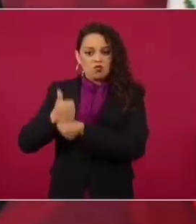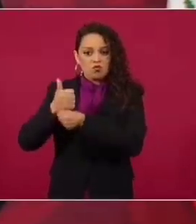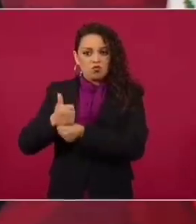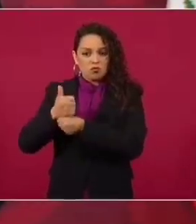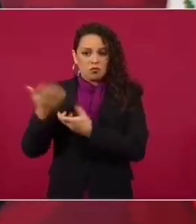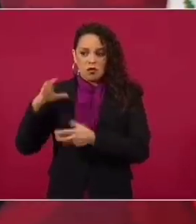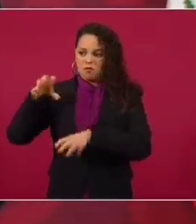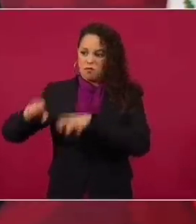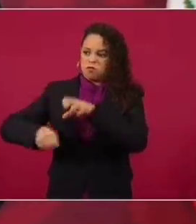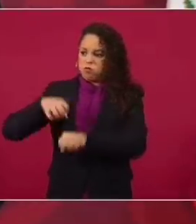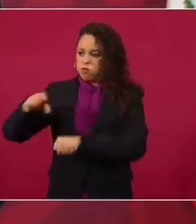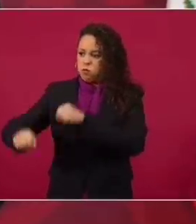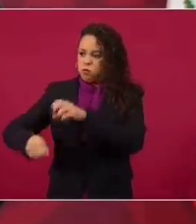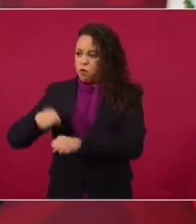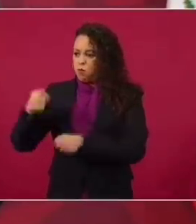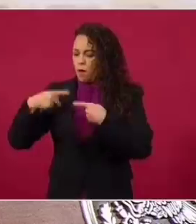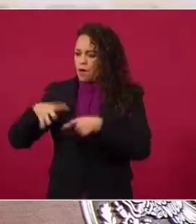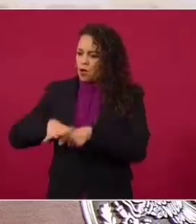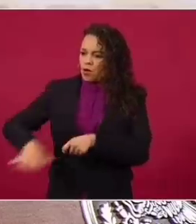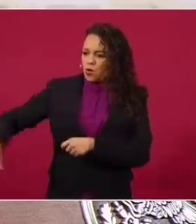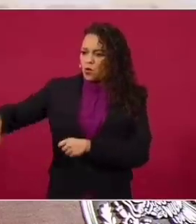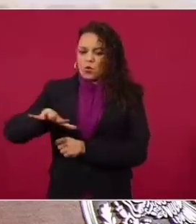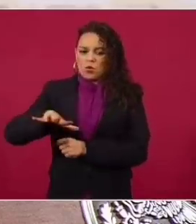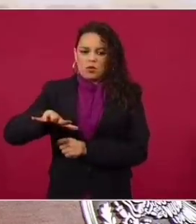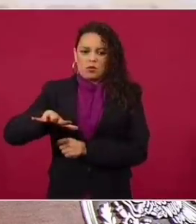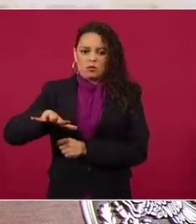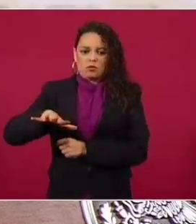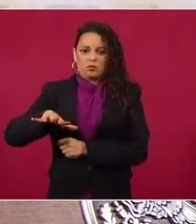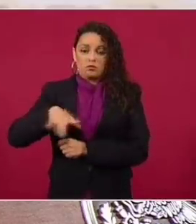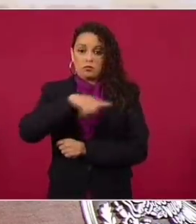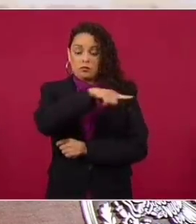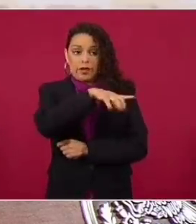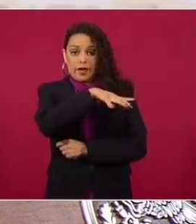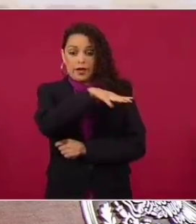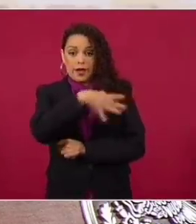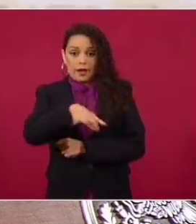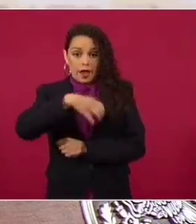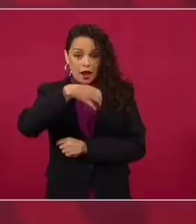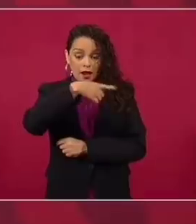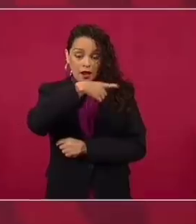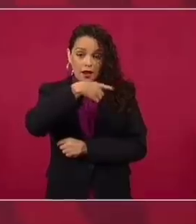franquismo, la gran labor del general Cárdenas.